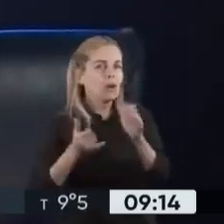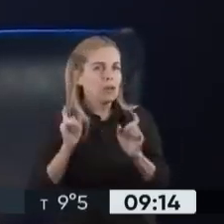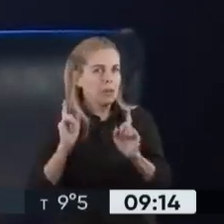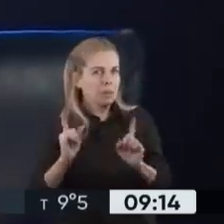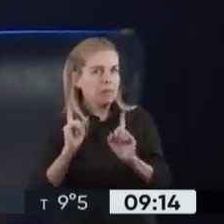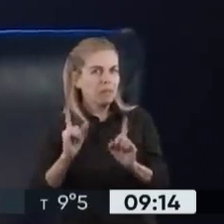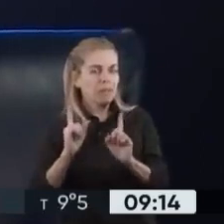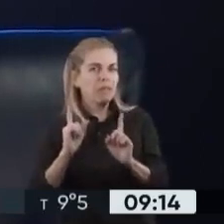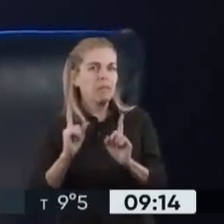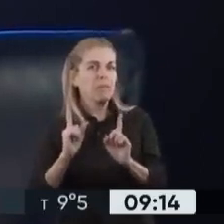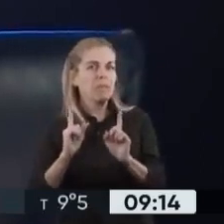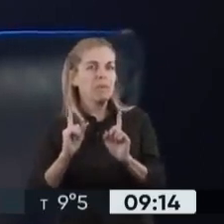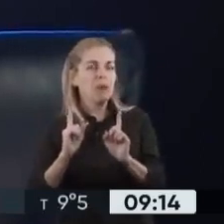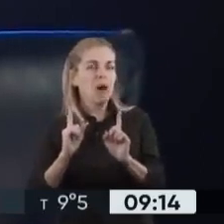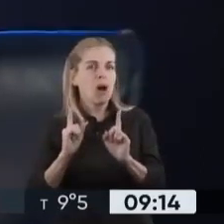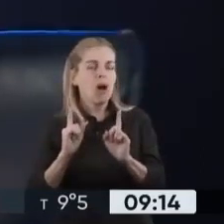este